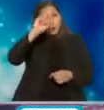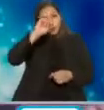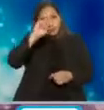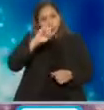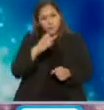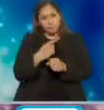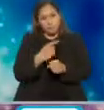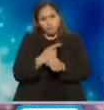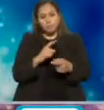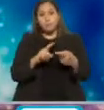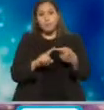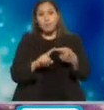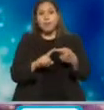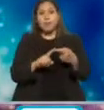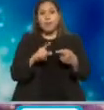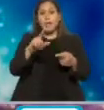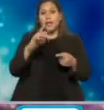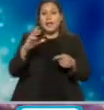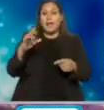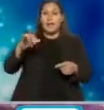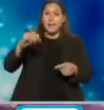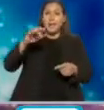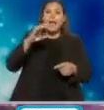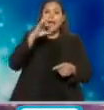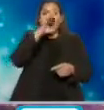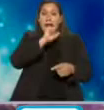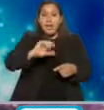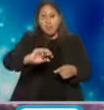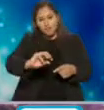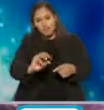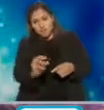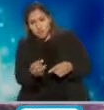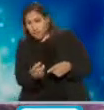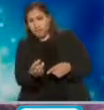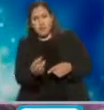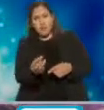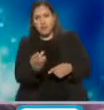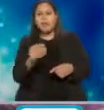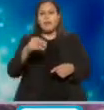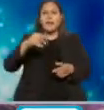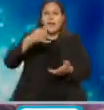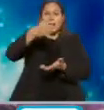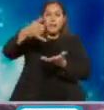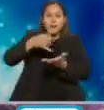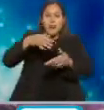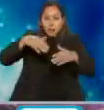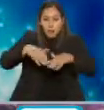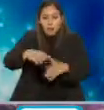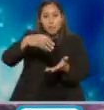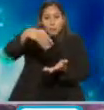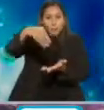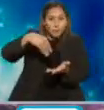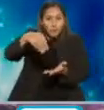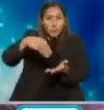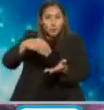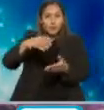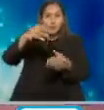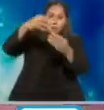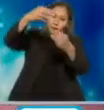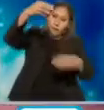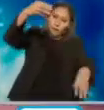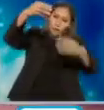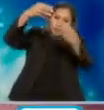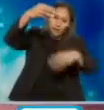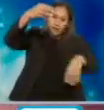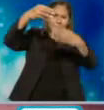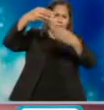es, primeramente, no usar temperaturas tan altas. Que no se fría, no se fría. Antes las mamás decían, cuando le salga el chorrito, no, pues ese aceite